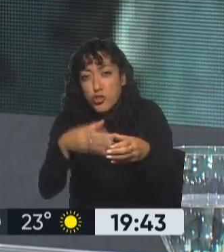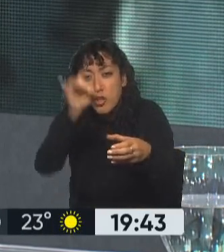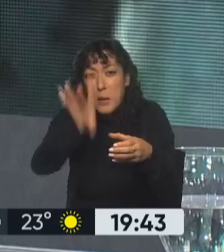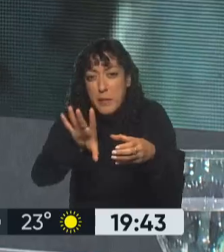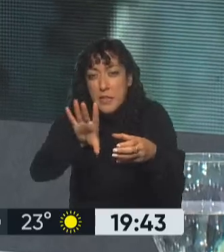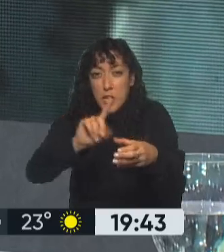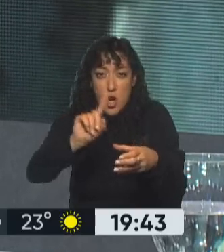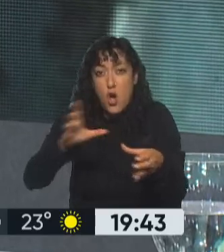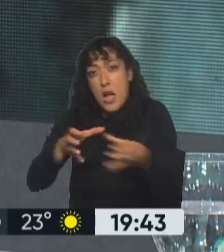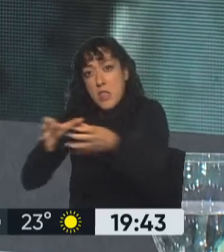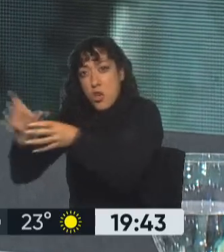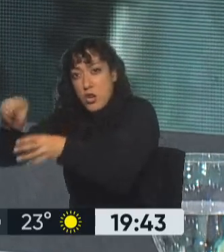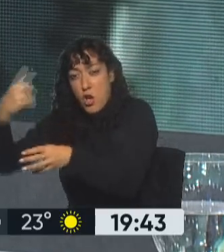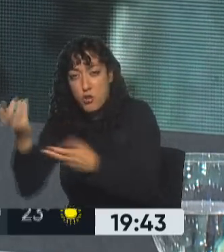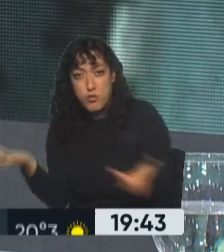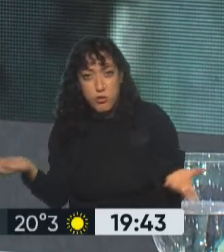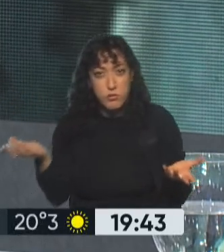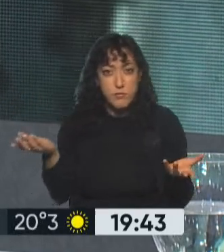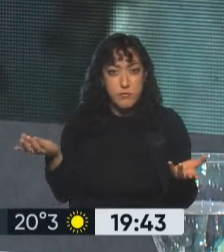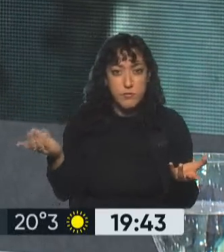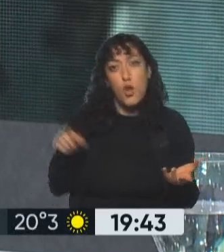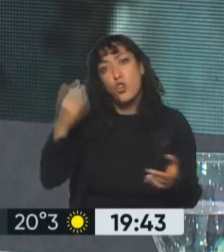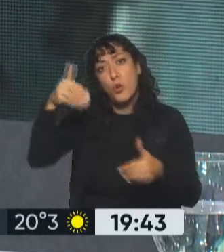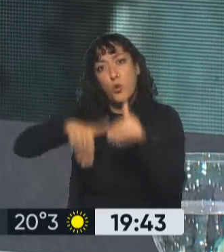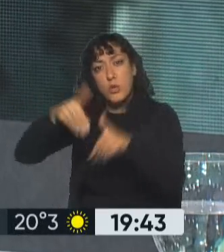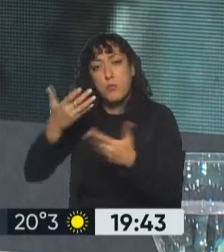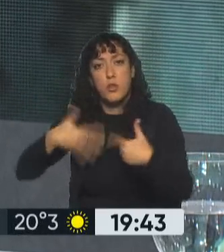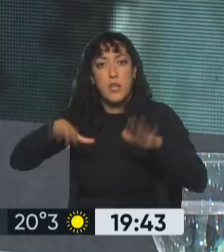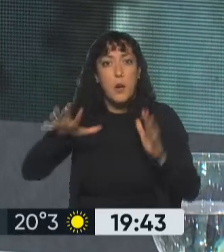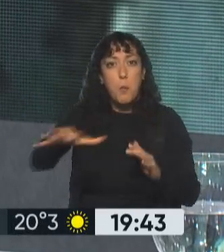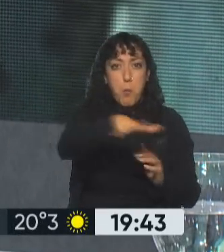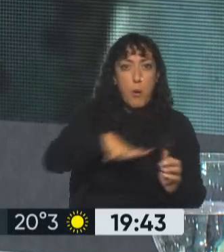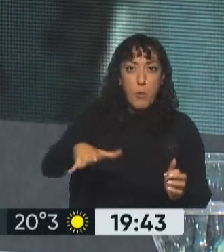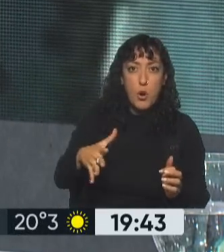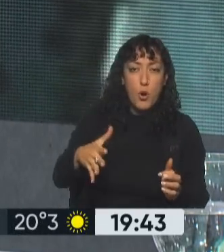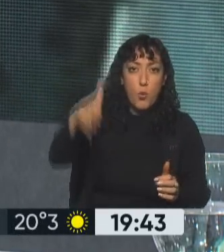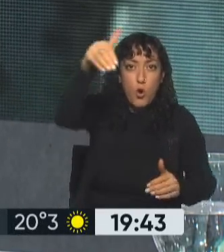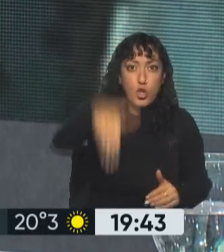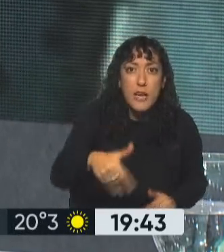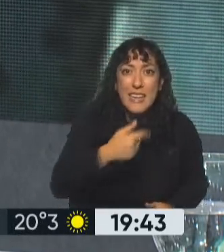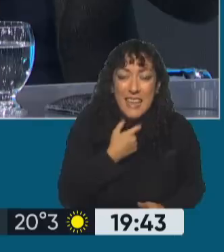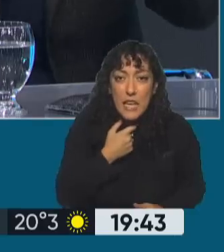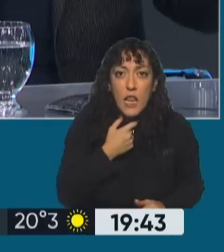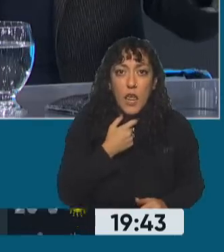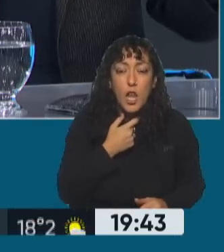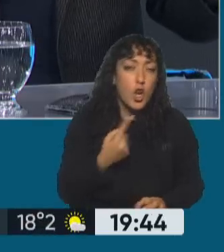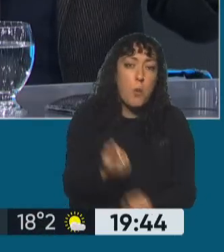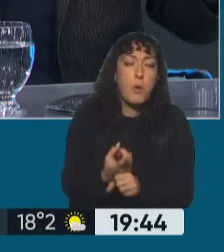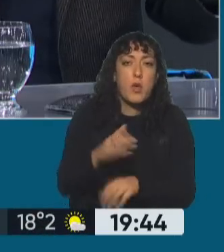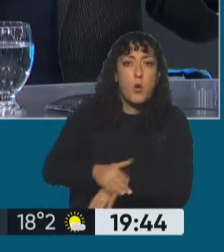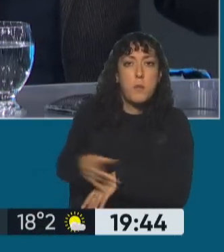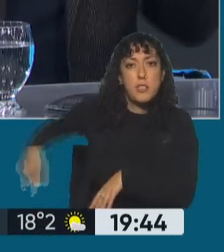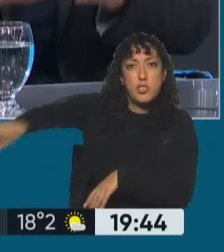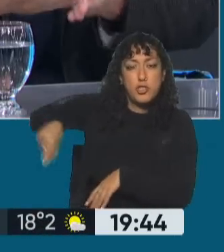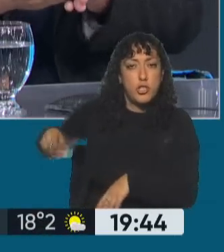votar otras categorías. Todos los demás. Bueno, el otro debate de demás. Y el pueblo que quiere votar, que no puede votar, porque a 3 señores se les ocurre que no se puede votar. Y